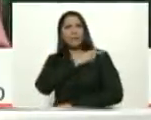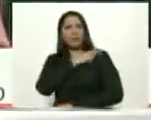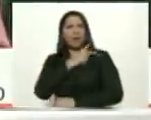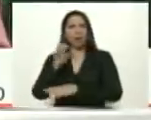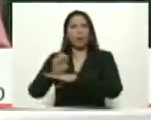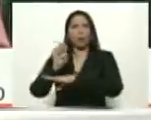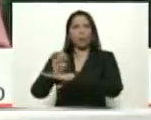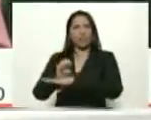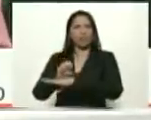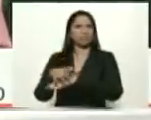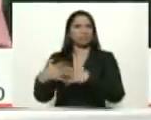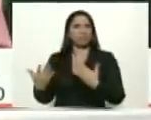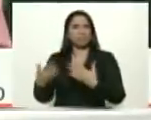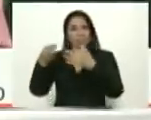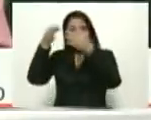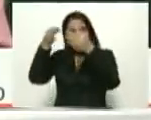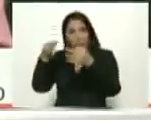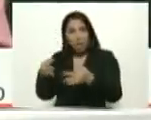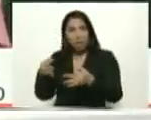La economía real